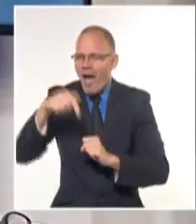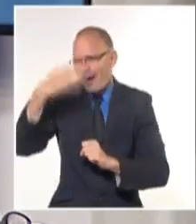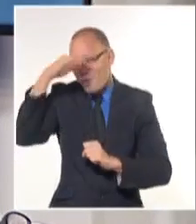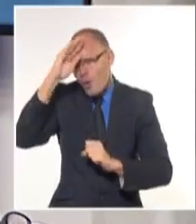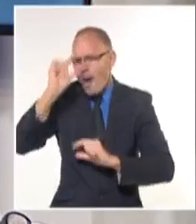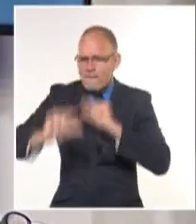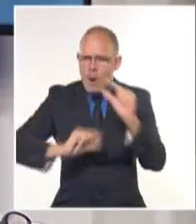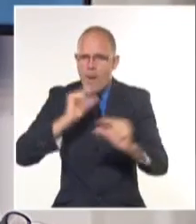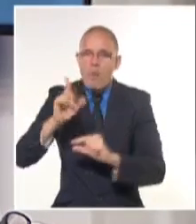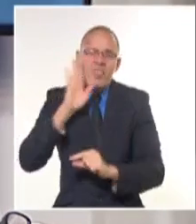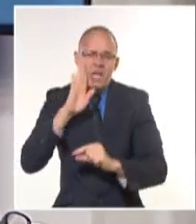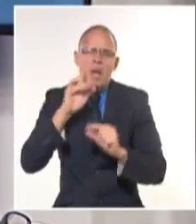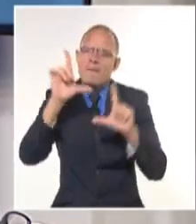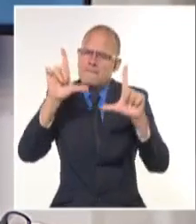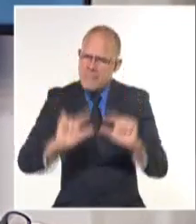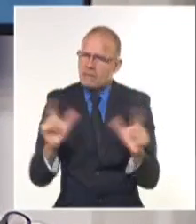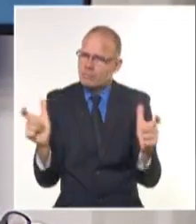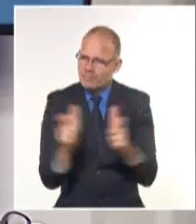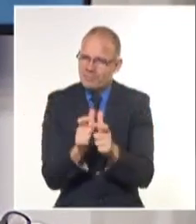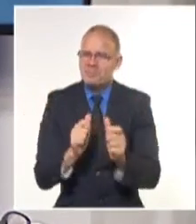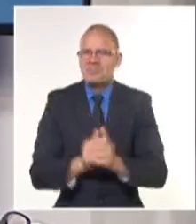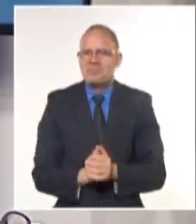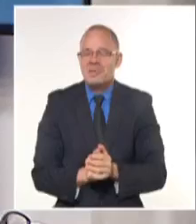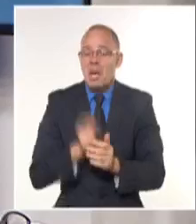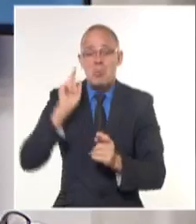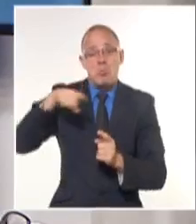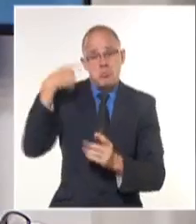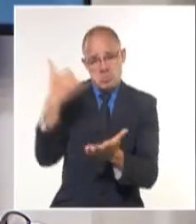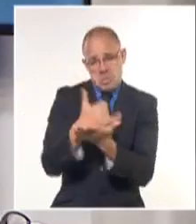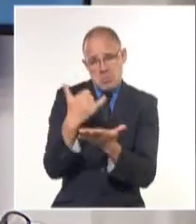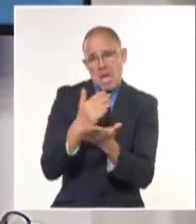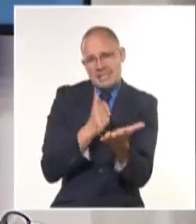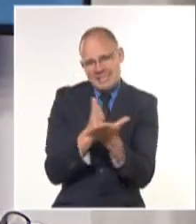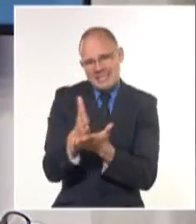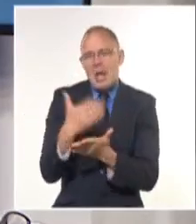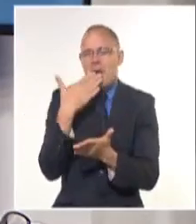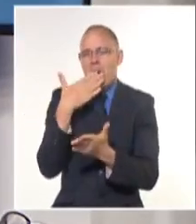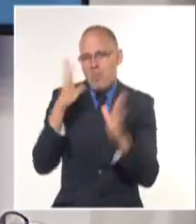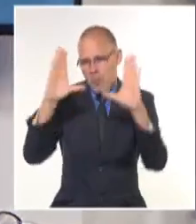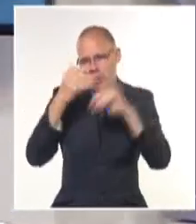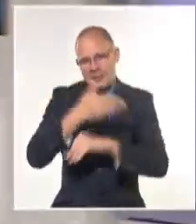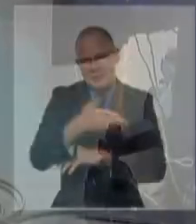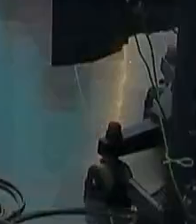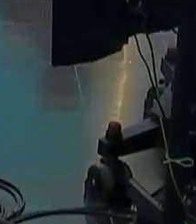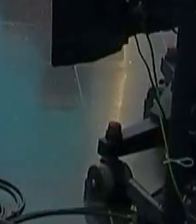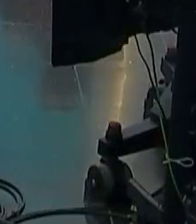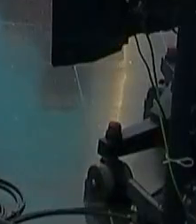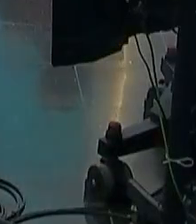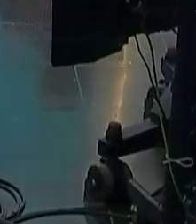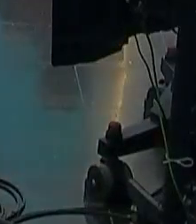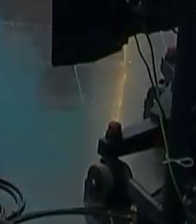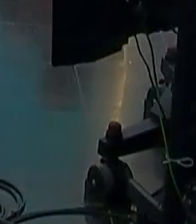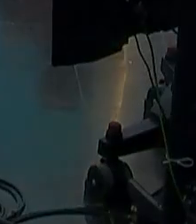disminuyendo el delito y todas sus manifestaciones. Volveremos con el tema y será muy pronto. Gracias por su atención.